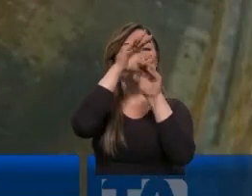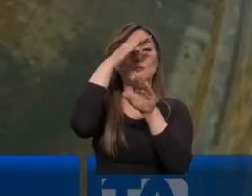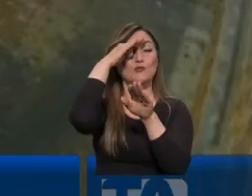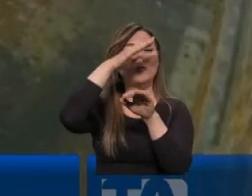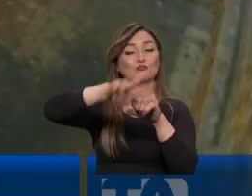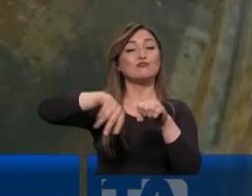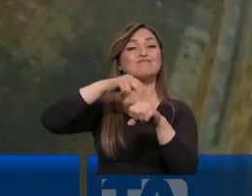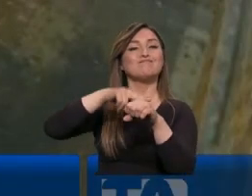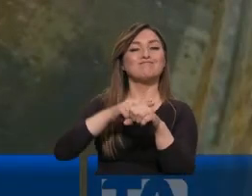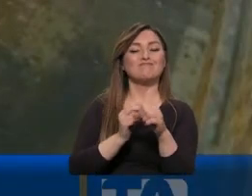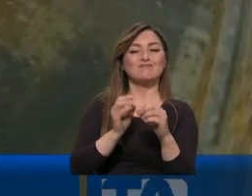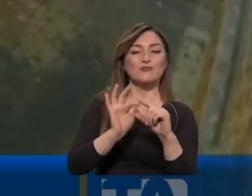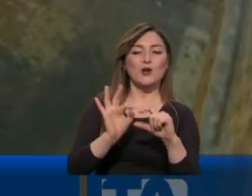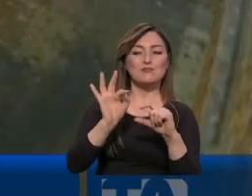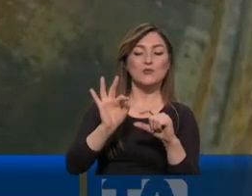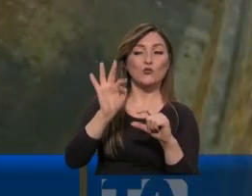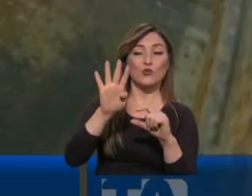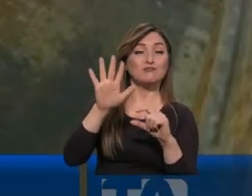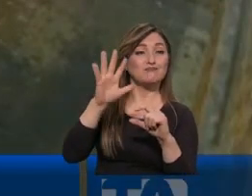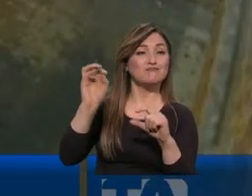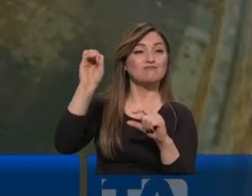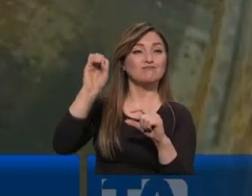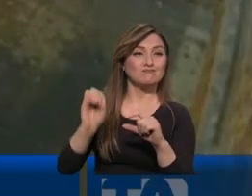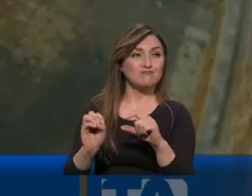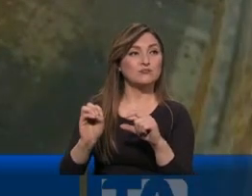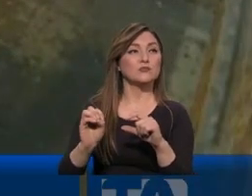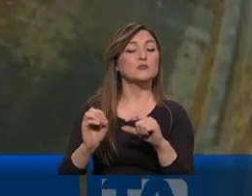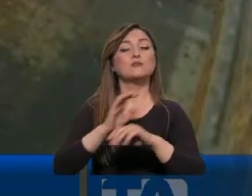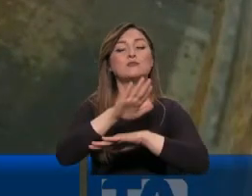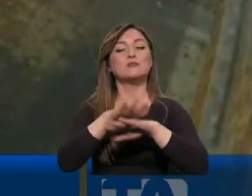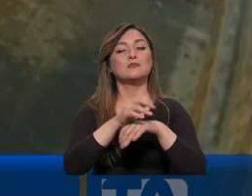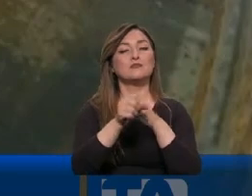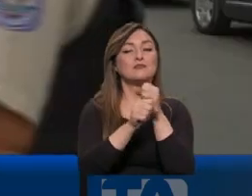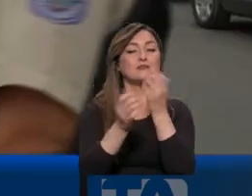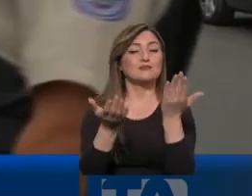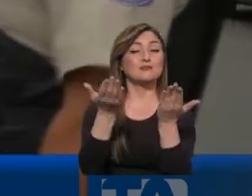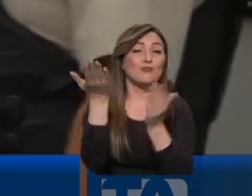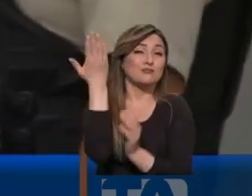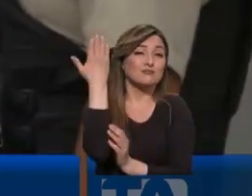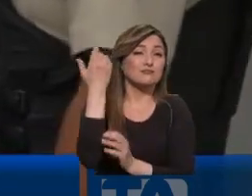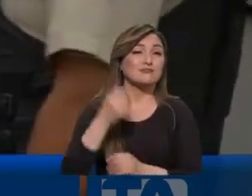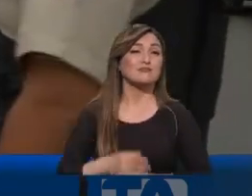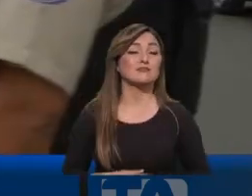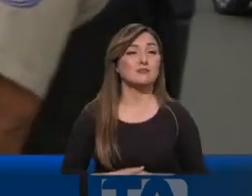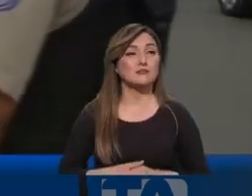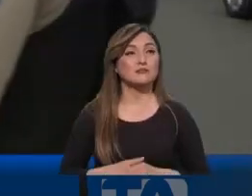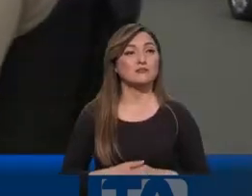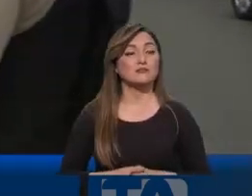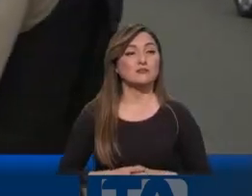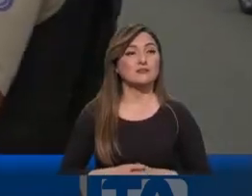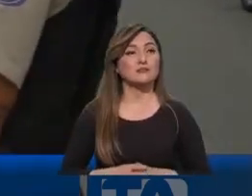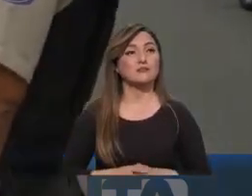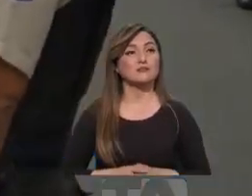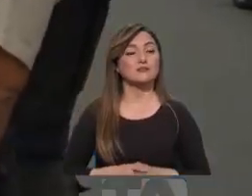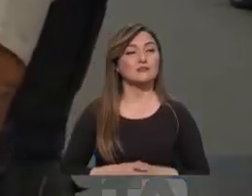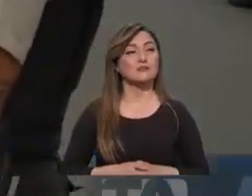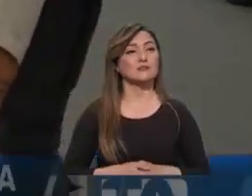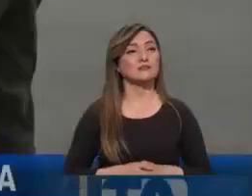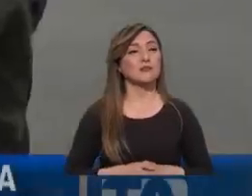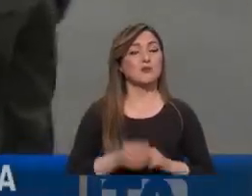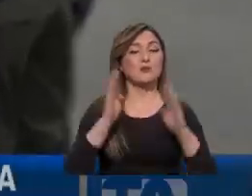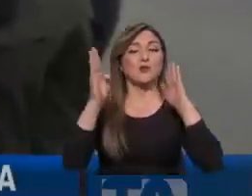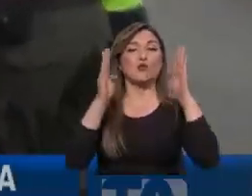incremento sería del 45% con respecto al año anterior. Para reducir estos índices en